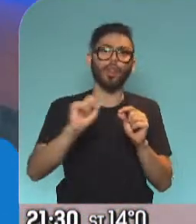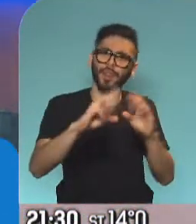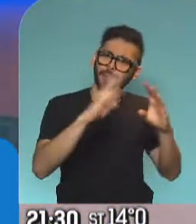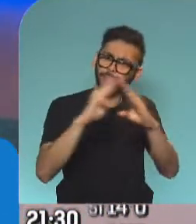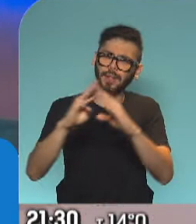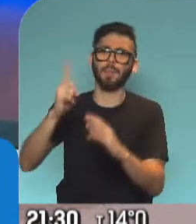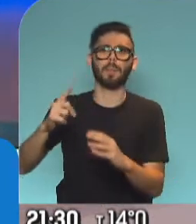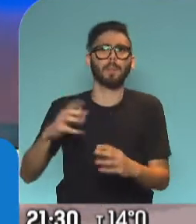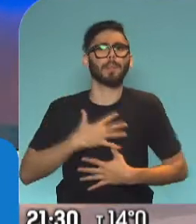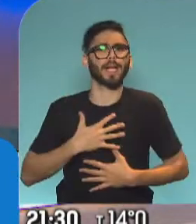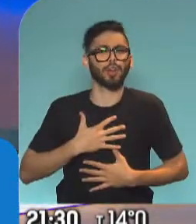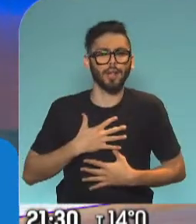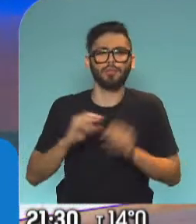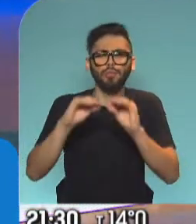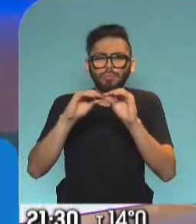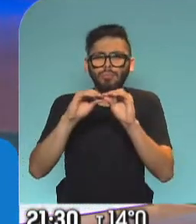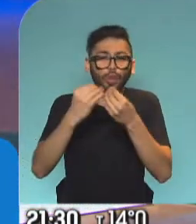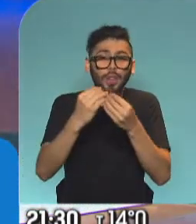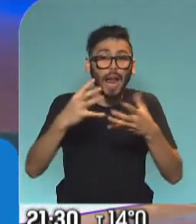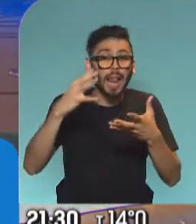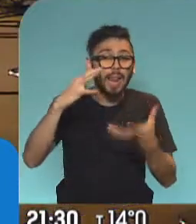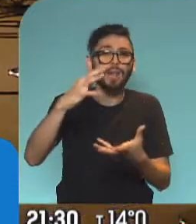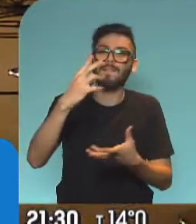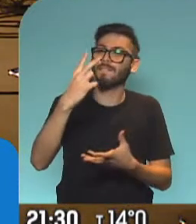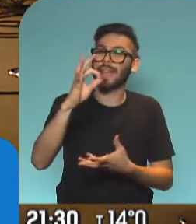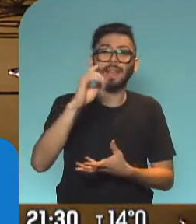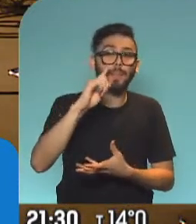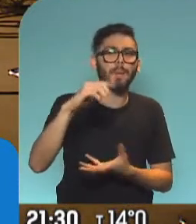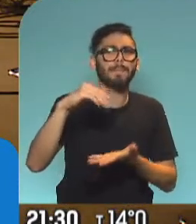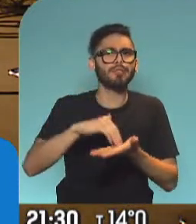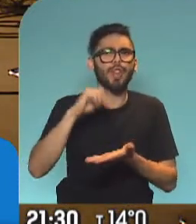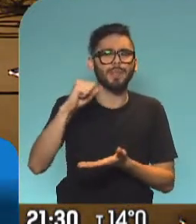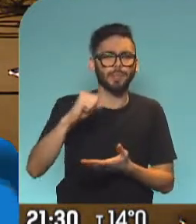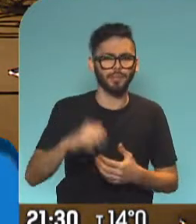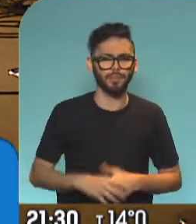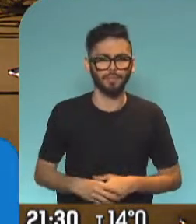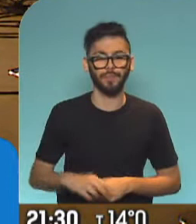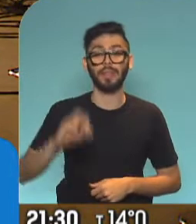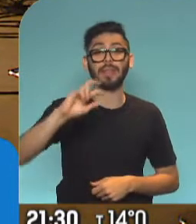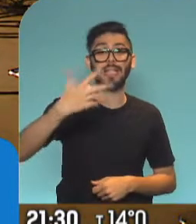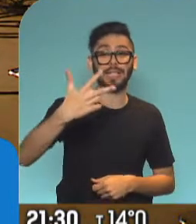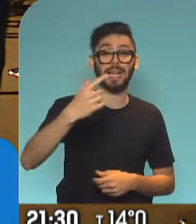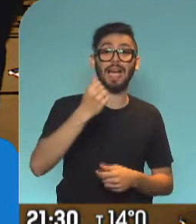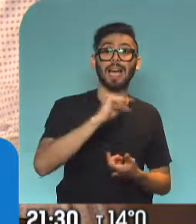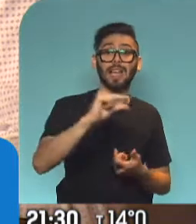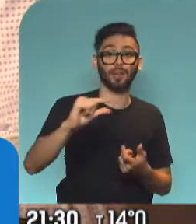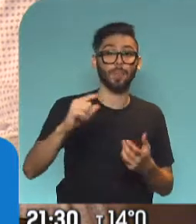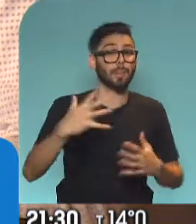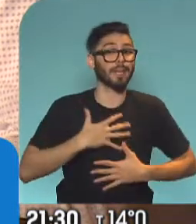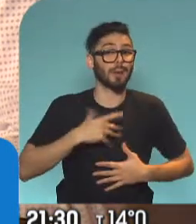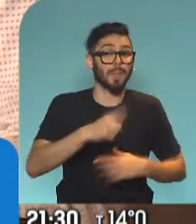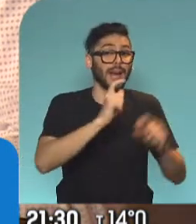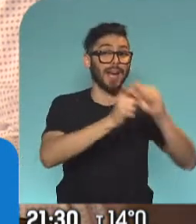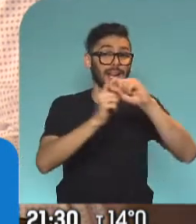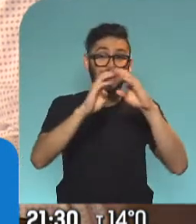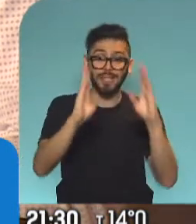de 20.000 millones de pesos. Es el tercero de créditos personales para refacción, el primero